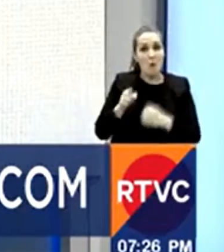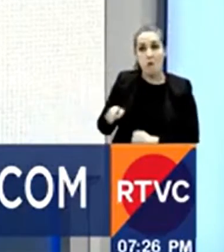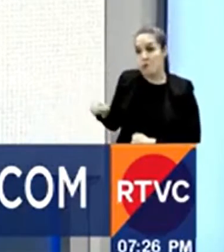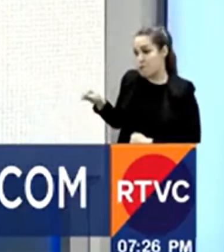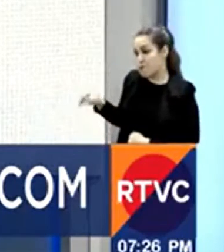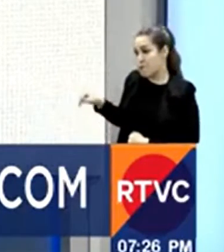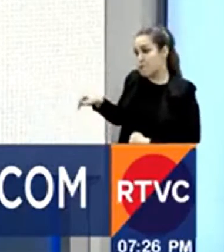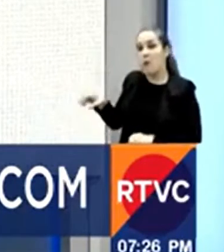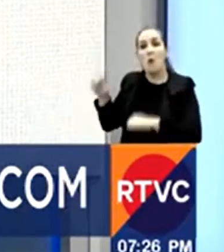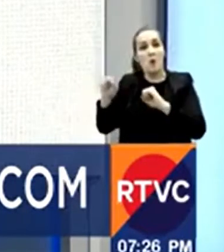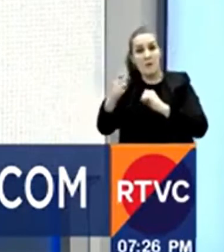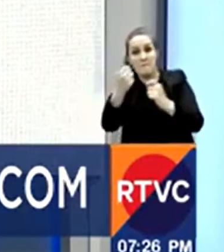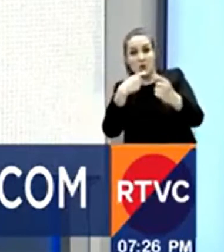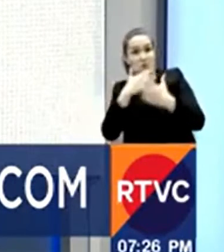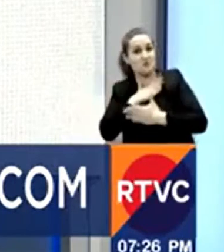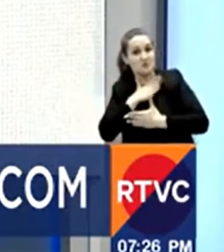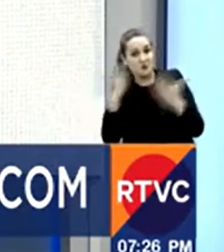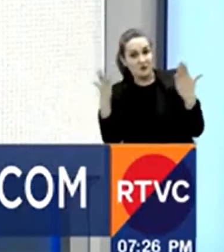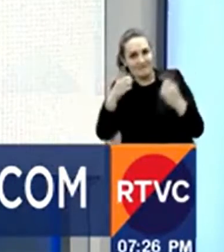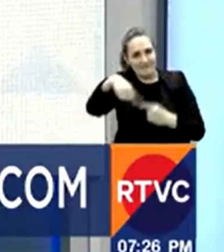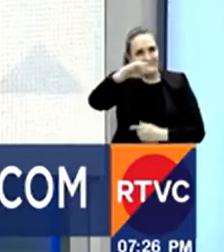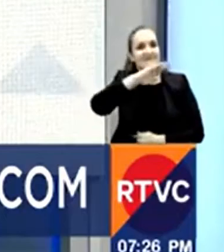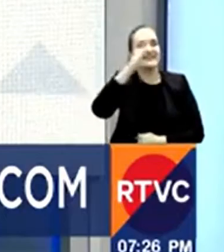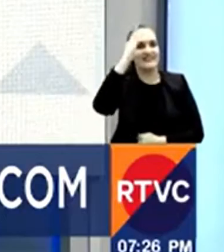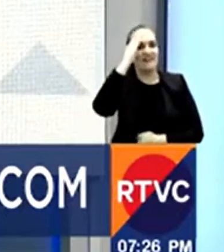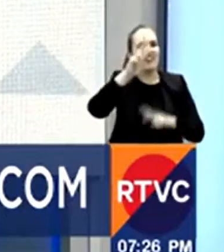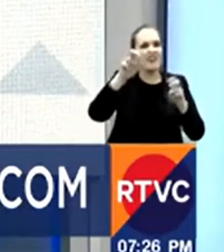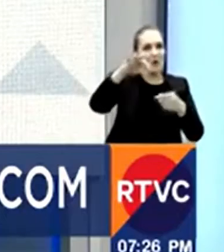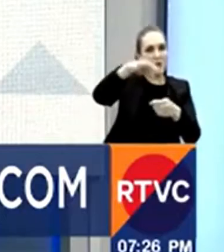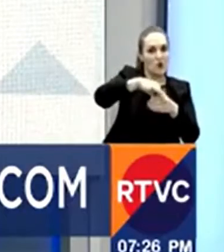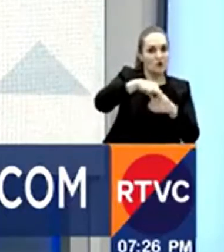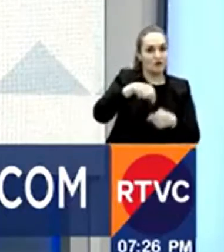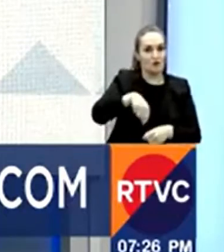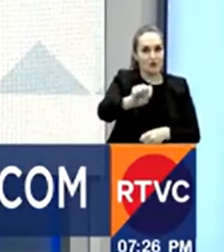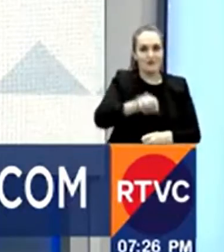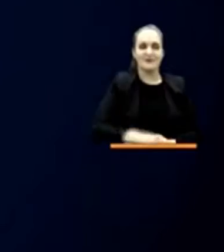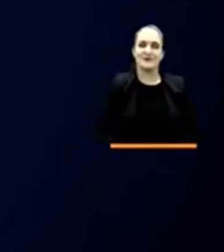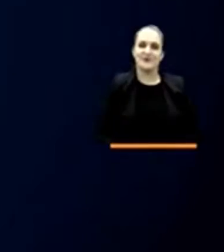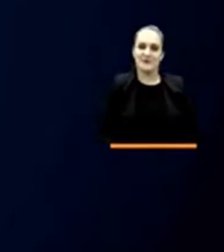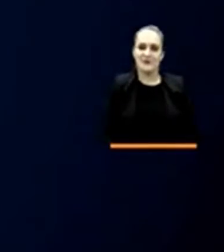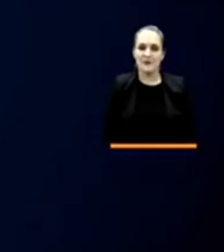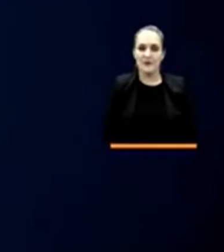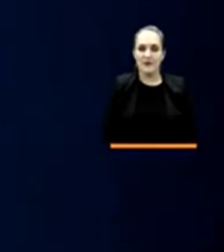para consultar todo lo que necesitan saber para estas elecciones que se avecinan.